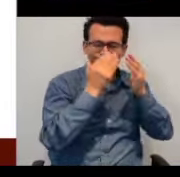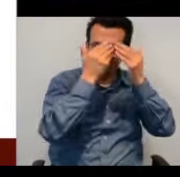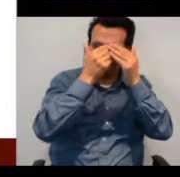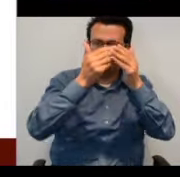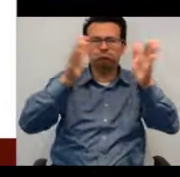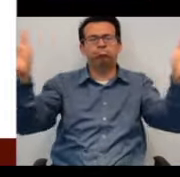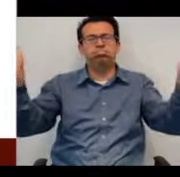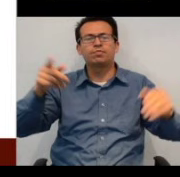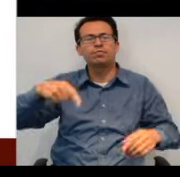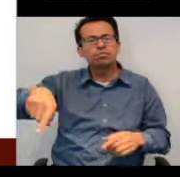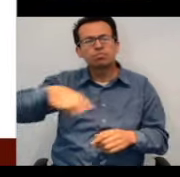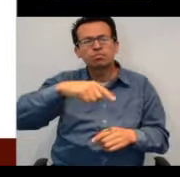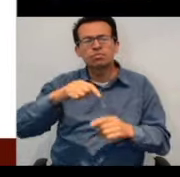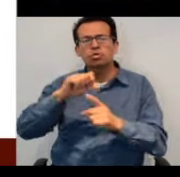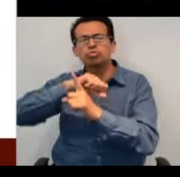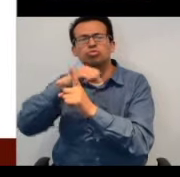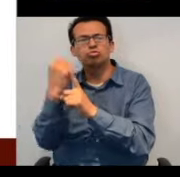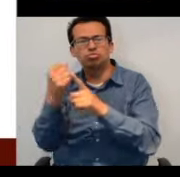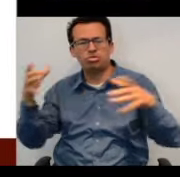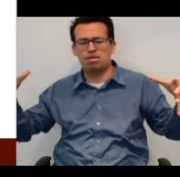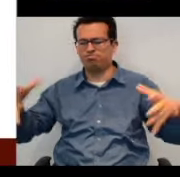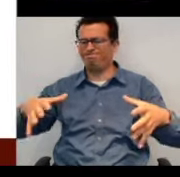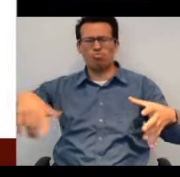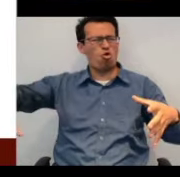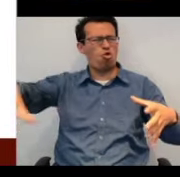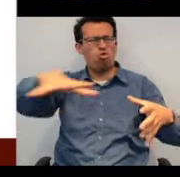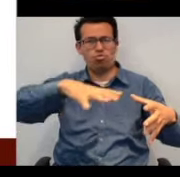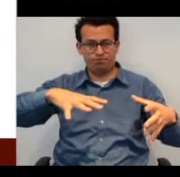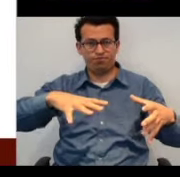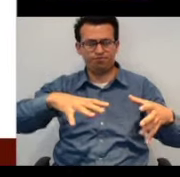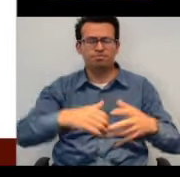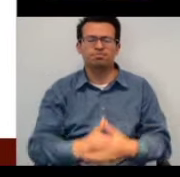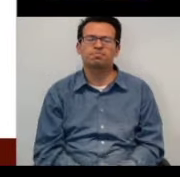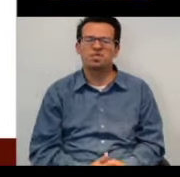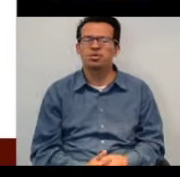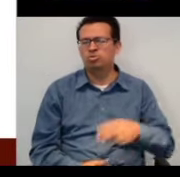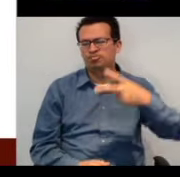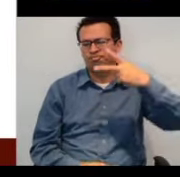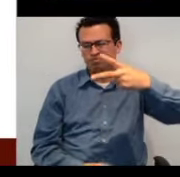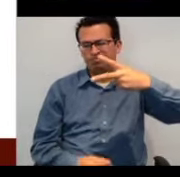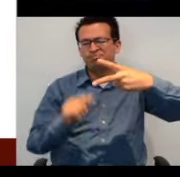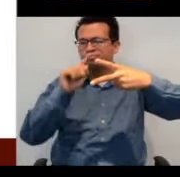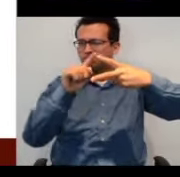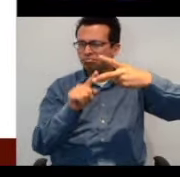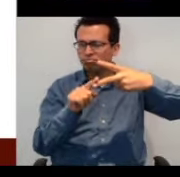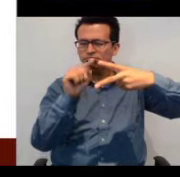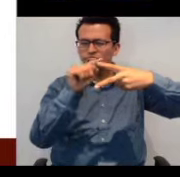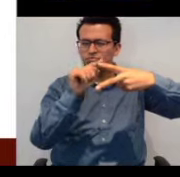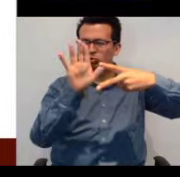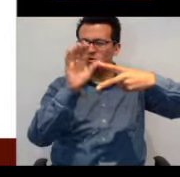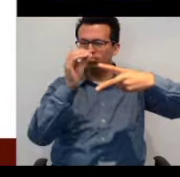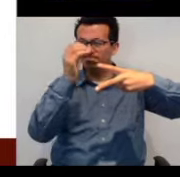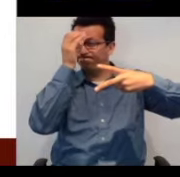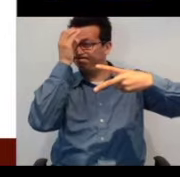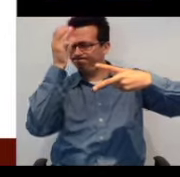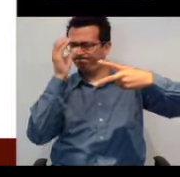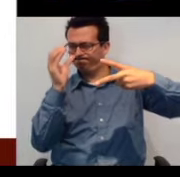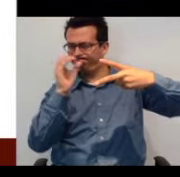social. Vamos a examinar en dos partes el aspecto conceptual de lo que significa la educación inclusiva en educación